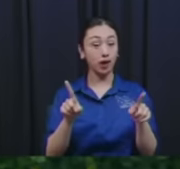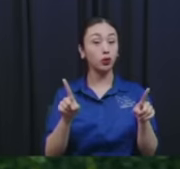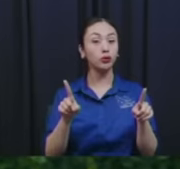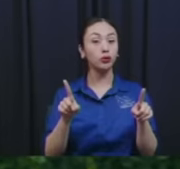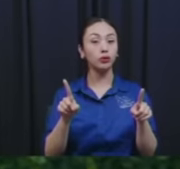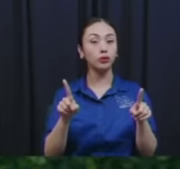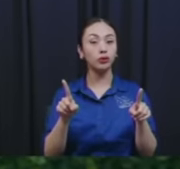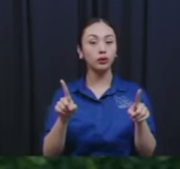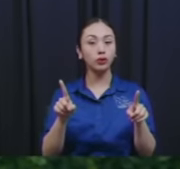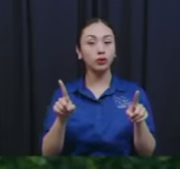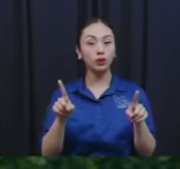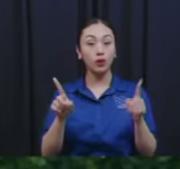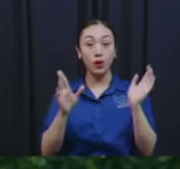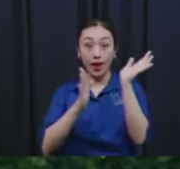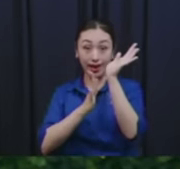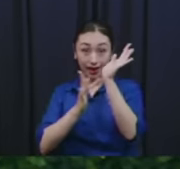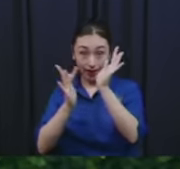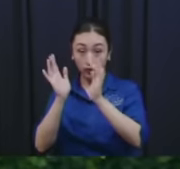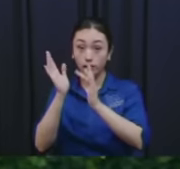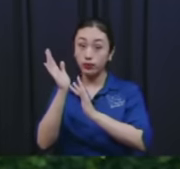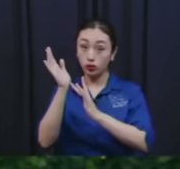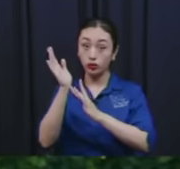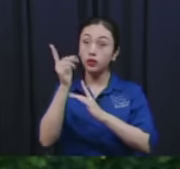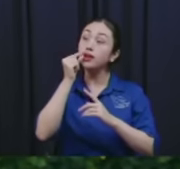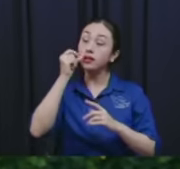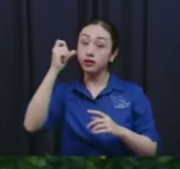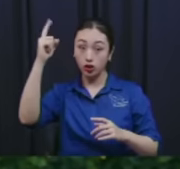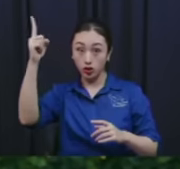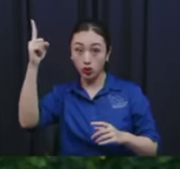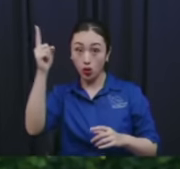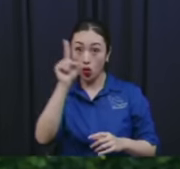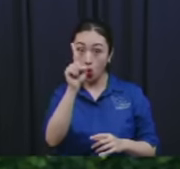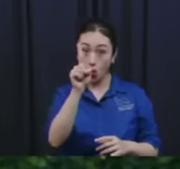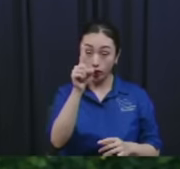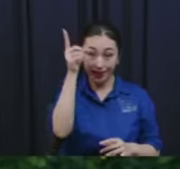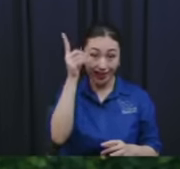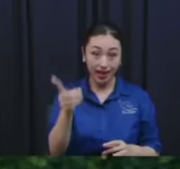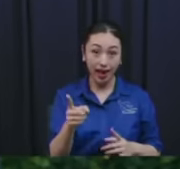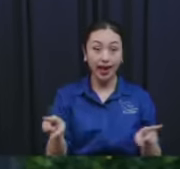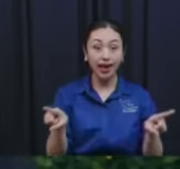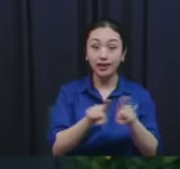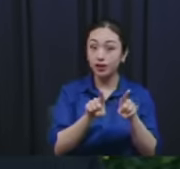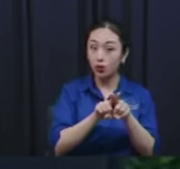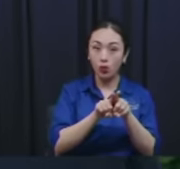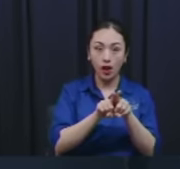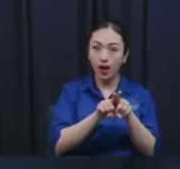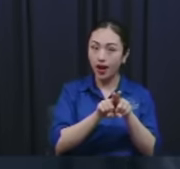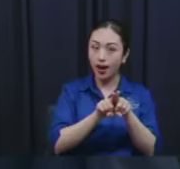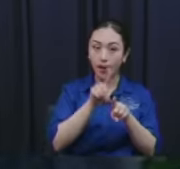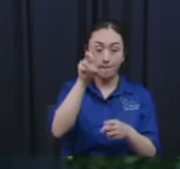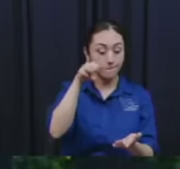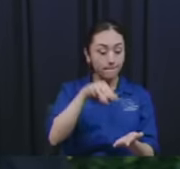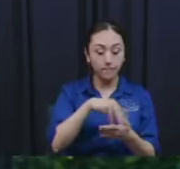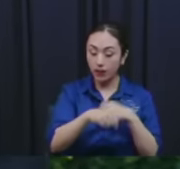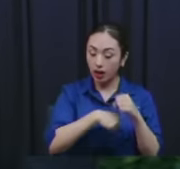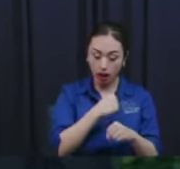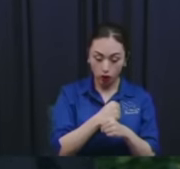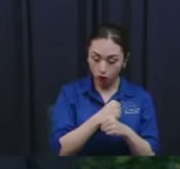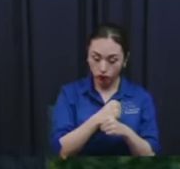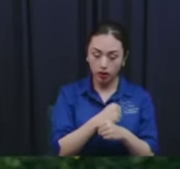señor un día es como 1000 años y 1000 años como un día y que él da espacio para que se arrepientan